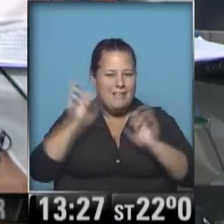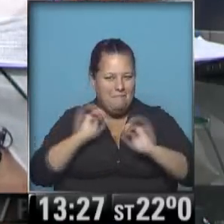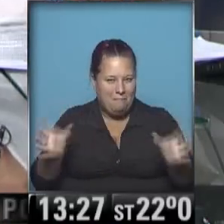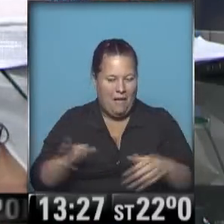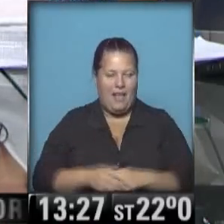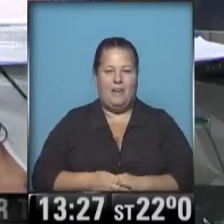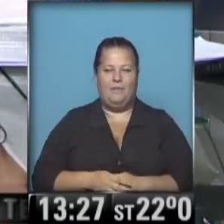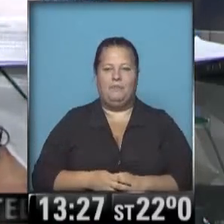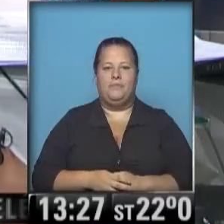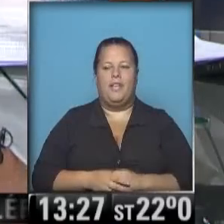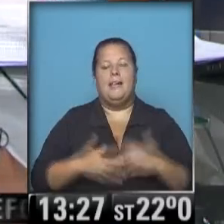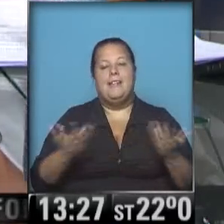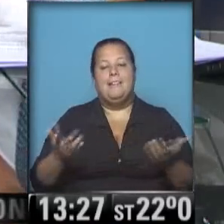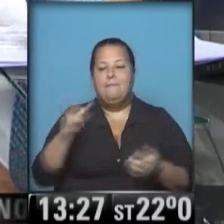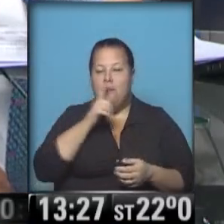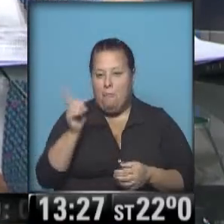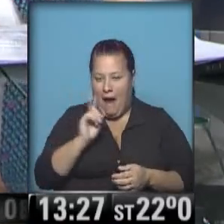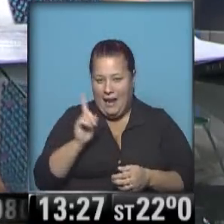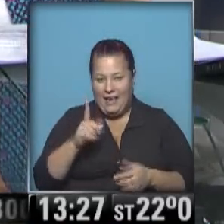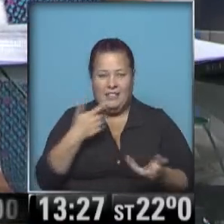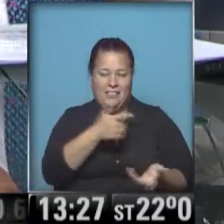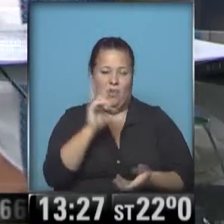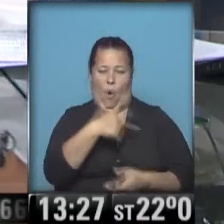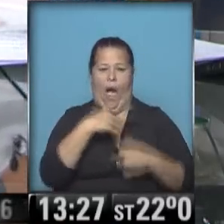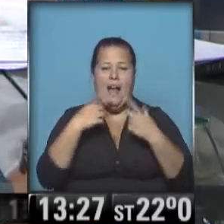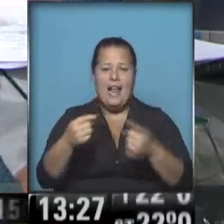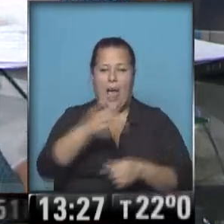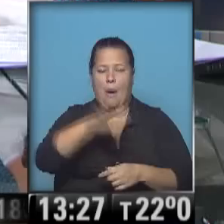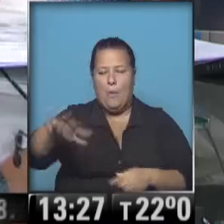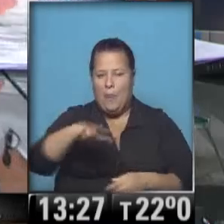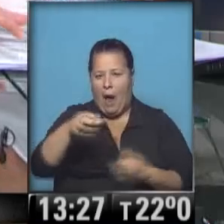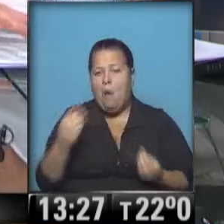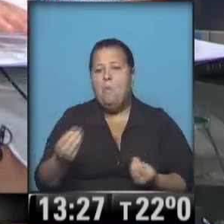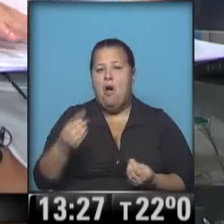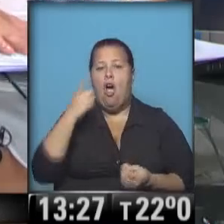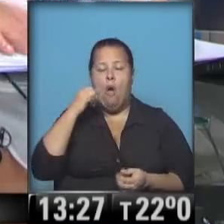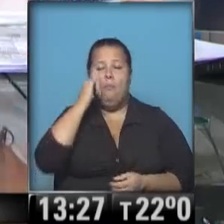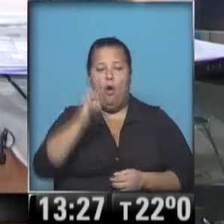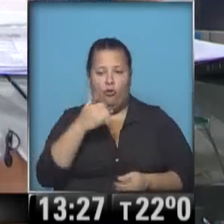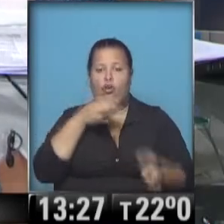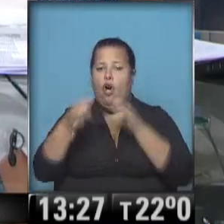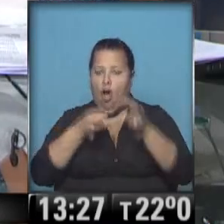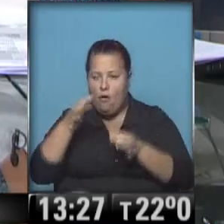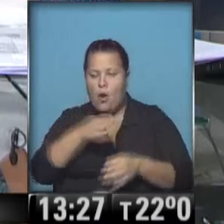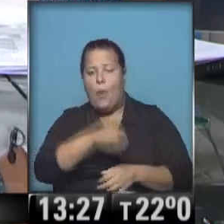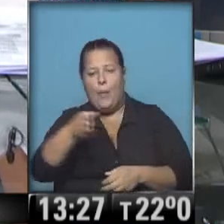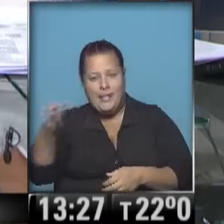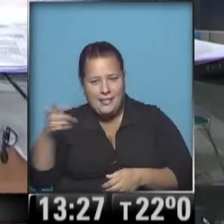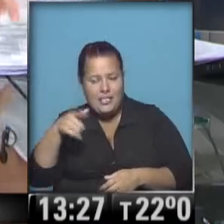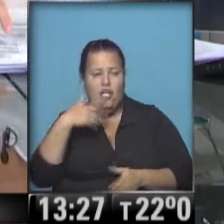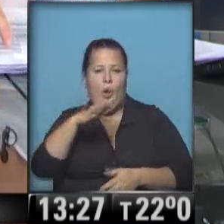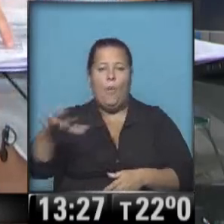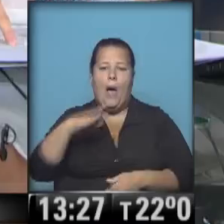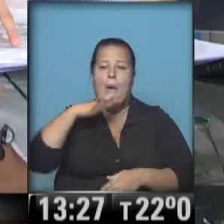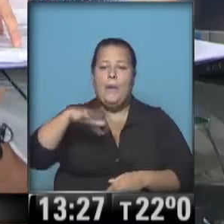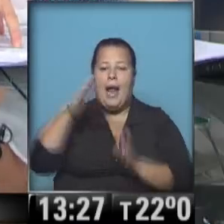está tocando contra su cuerpo no parece para nada el reclamo de los vecinos del lugar sobre todo porque Víctor Hugo contó que habló con los vecinos precisamente del barrio